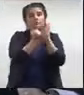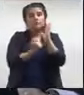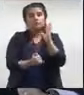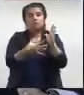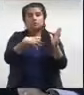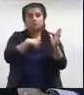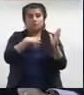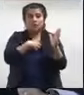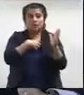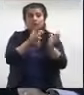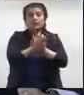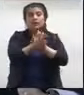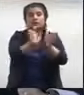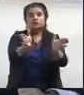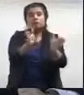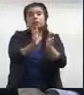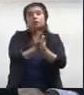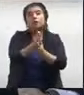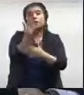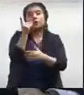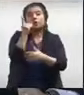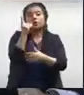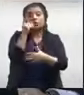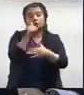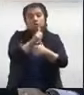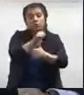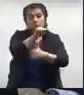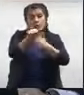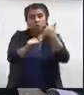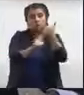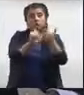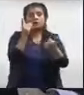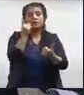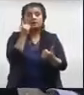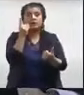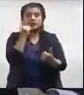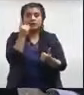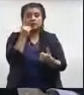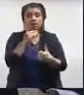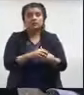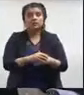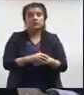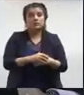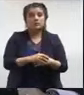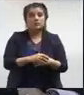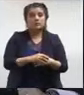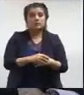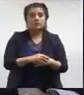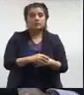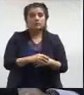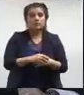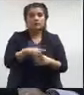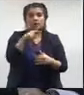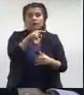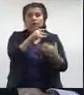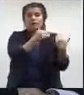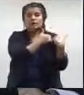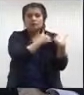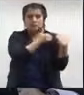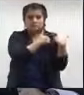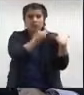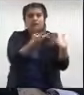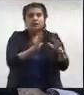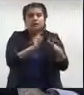la Dirección General. Subdirección de Preprensa. Es responsable